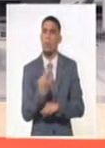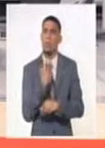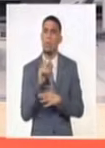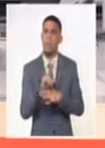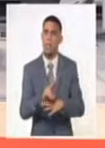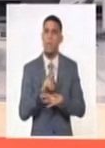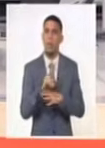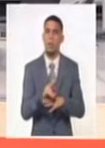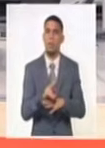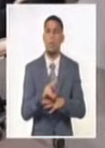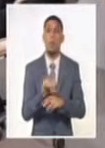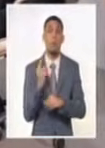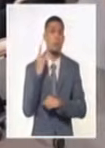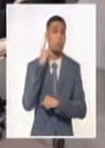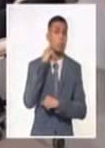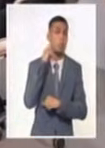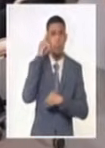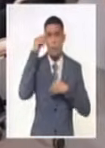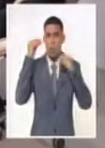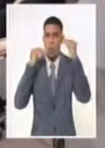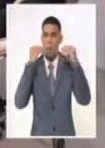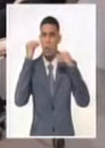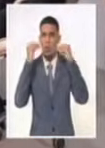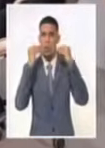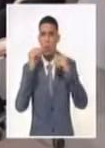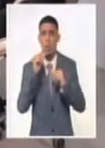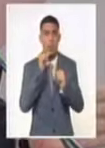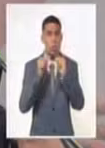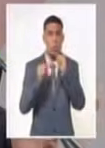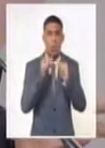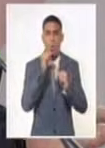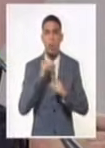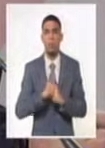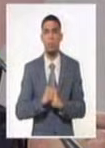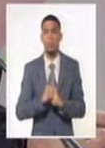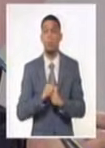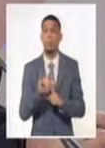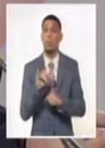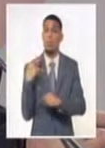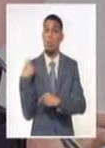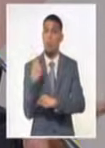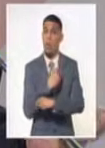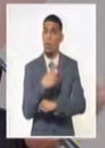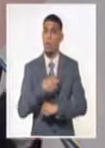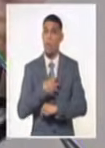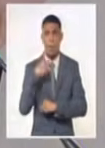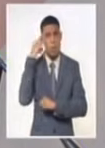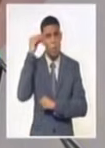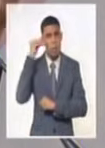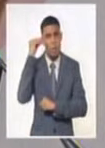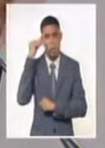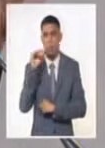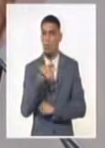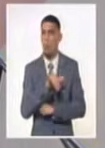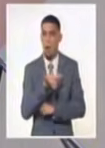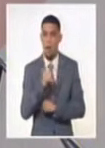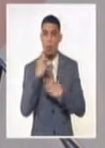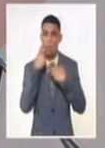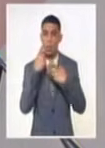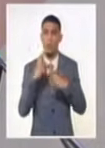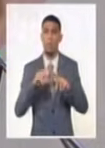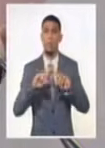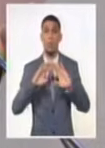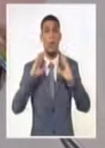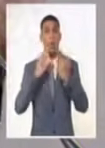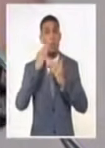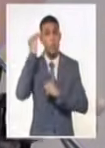muy diferentes en algunos de los casos. Nuestros profesores también tienen muchas preocupaciones, obviamente, porque todo el mundo sabe que